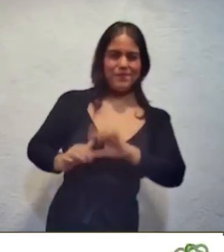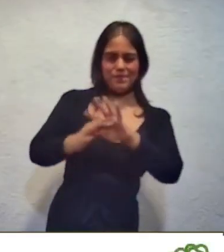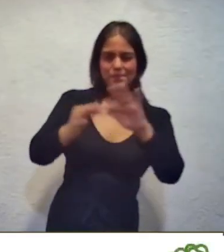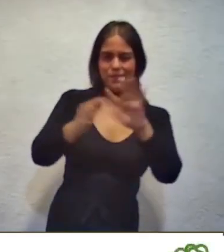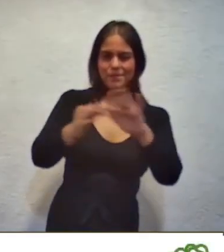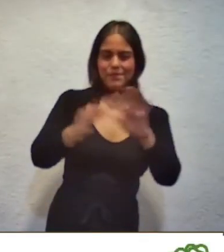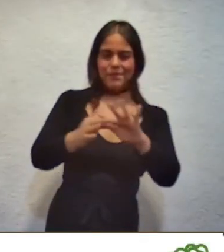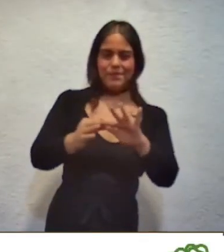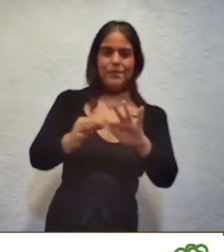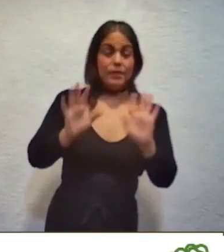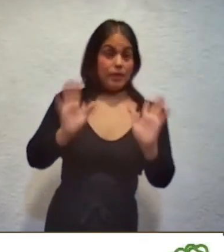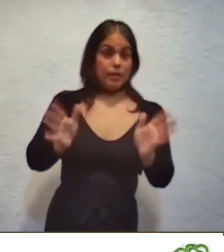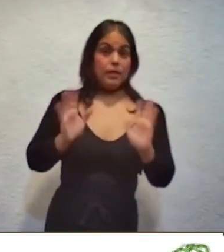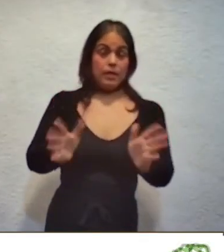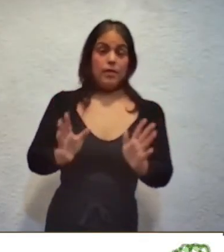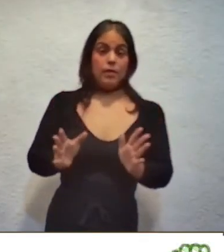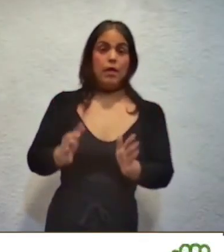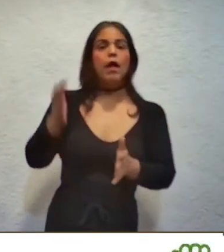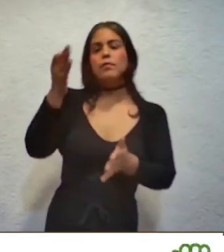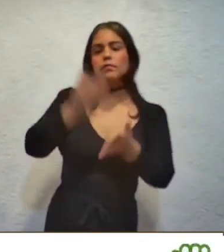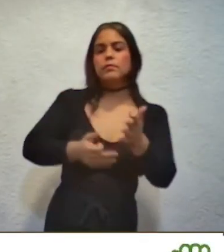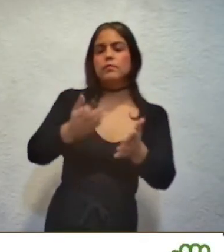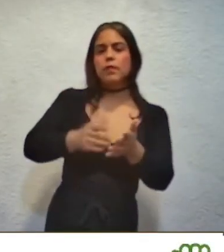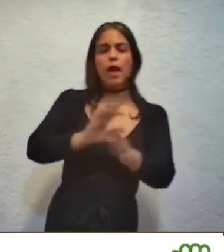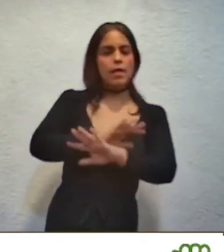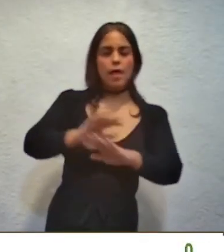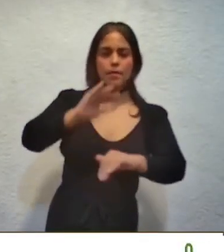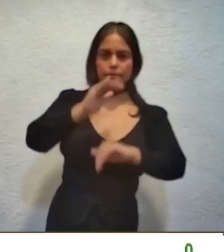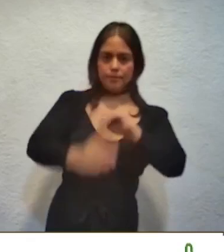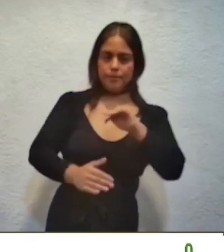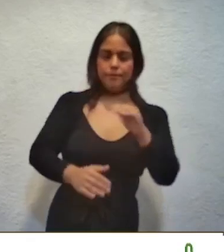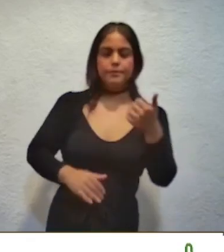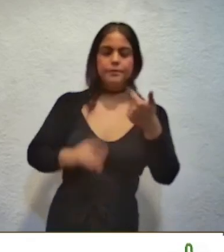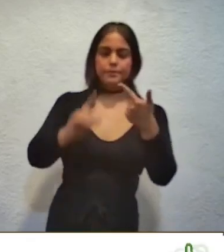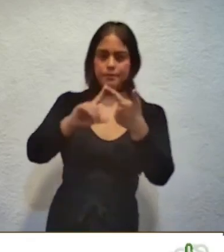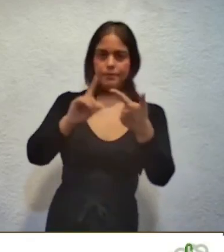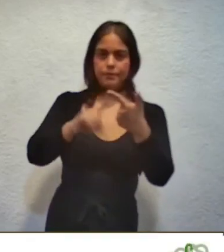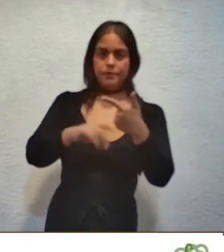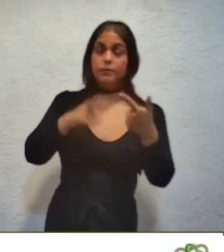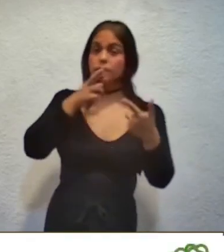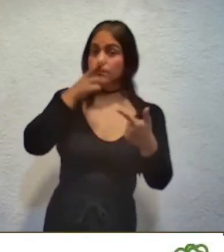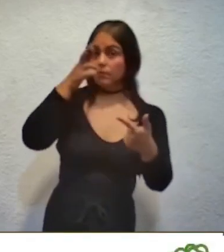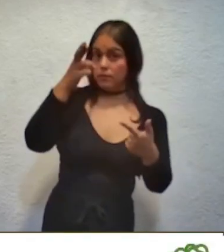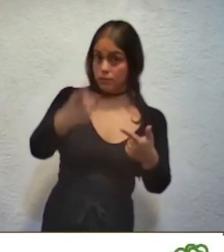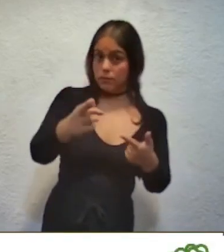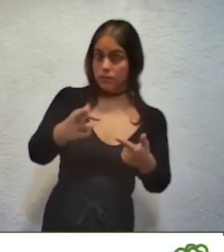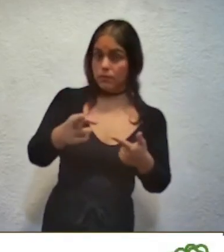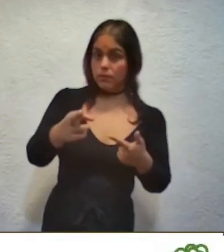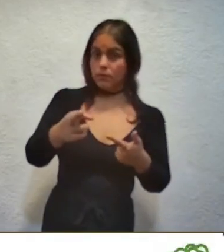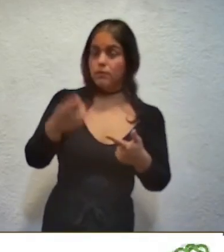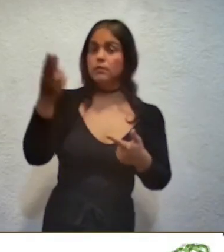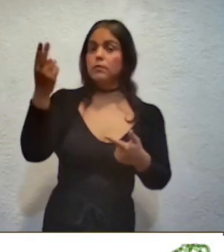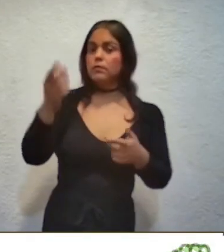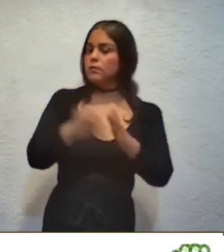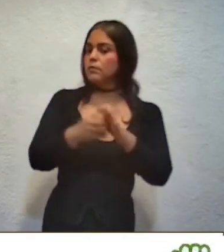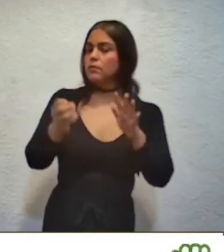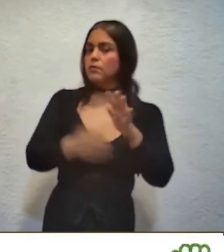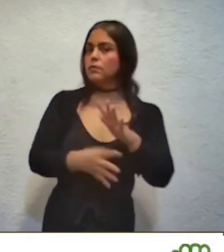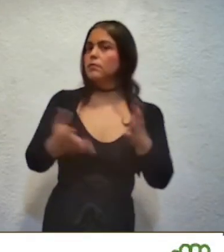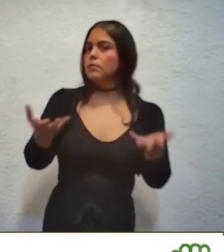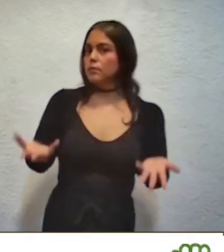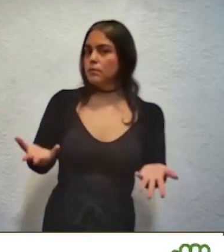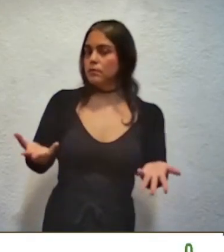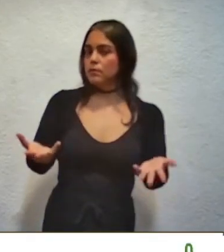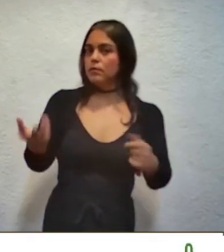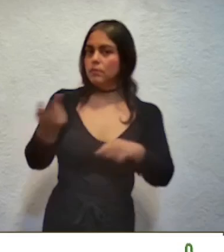disconforme sin que haya efectuado pronunciamiento al respecto. 7. La resolución intrapartidaria de desechamiento quedó firme al no